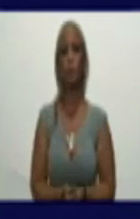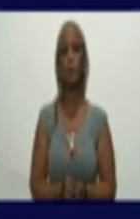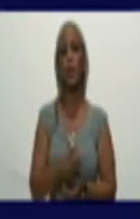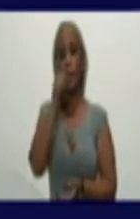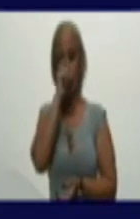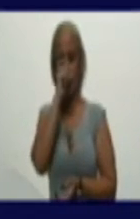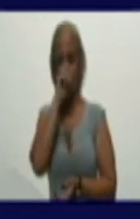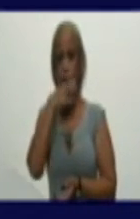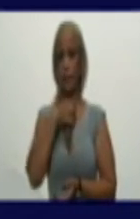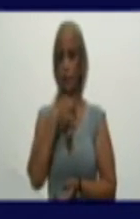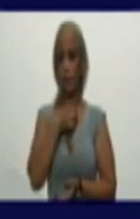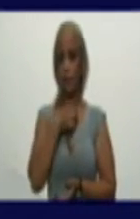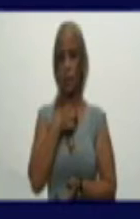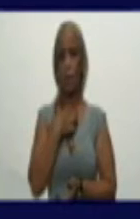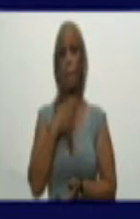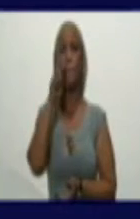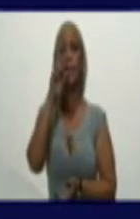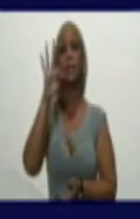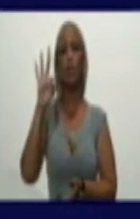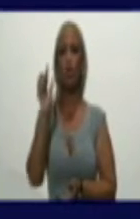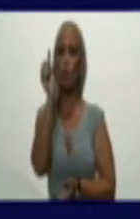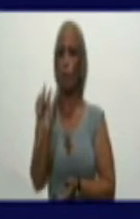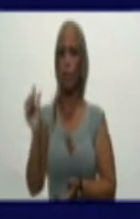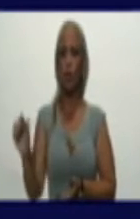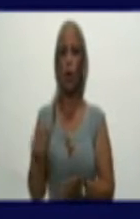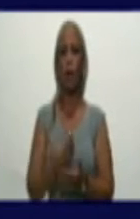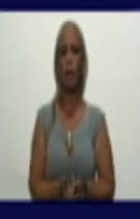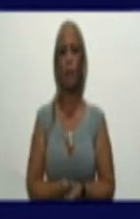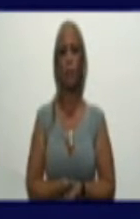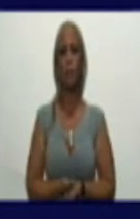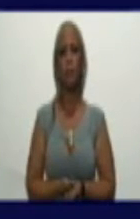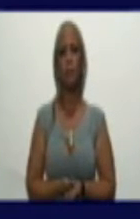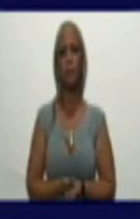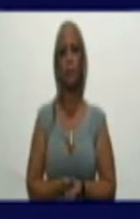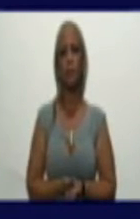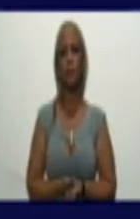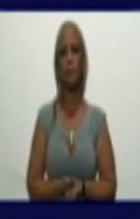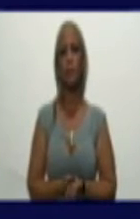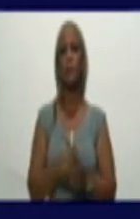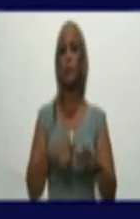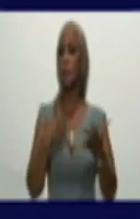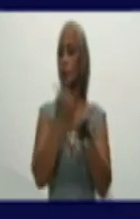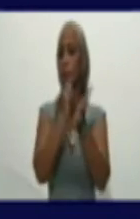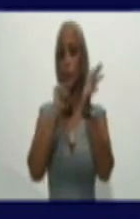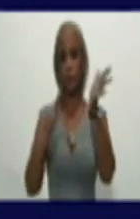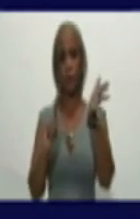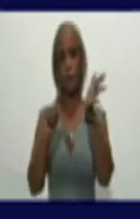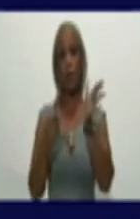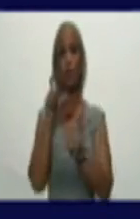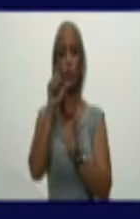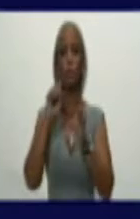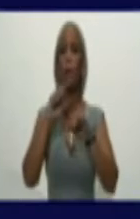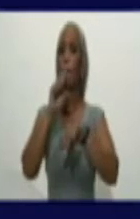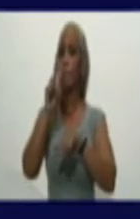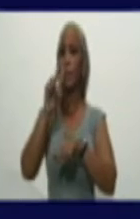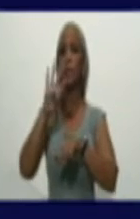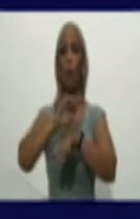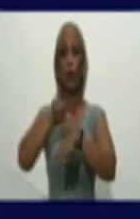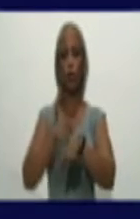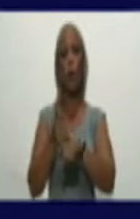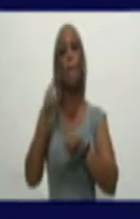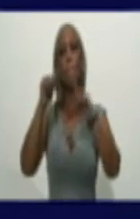tuvimos 28 pacientes comprendidos en esta edad diagnosticados en las últimas 24 horas y de ellos dos